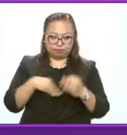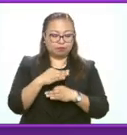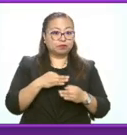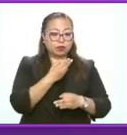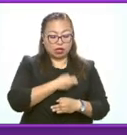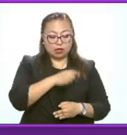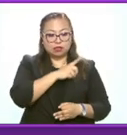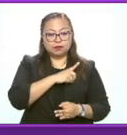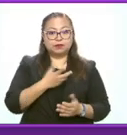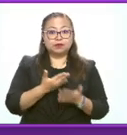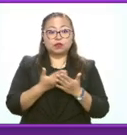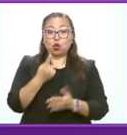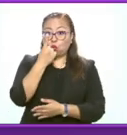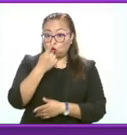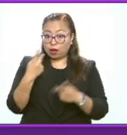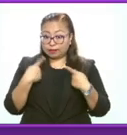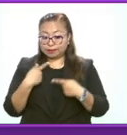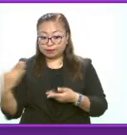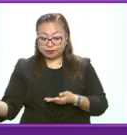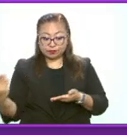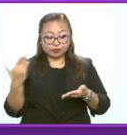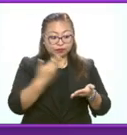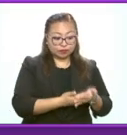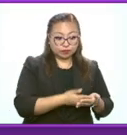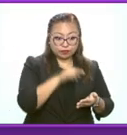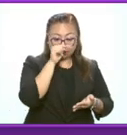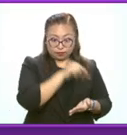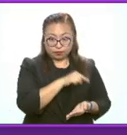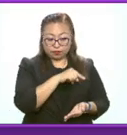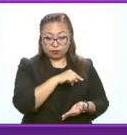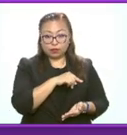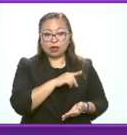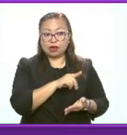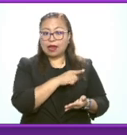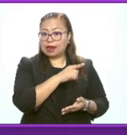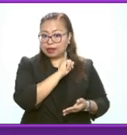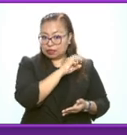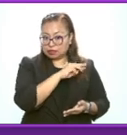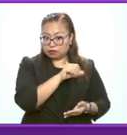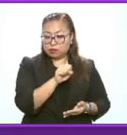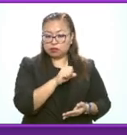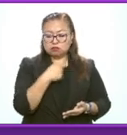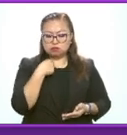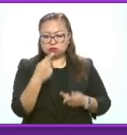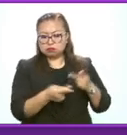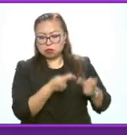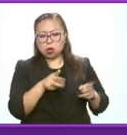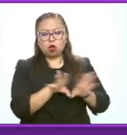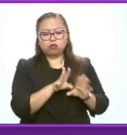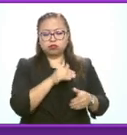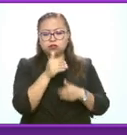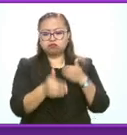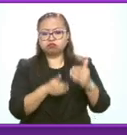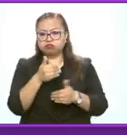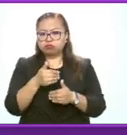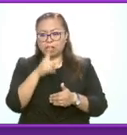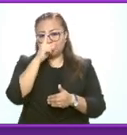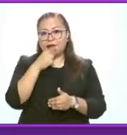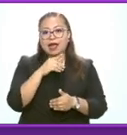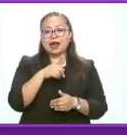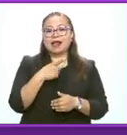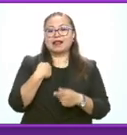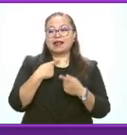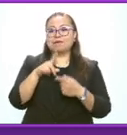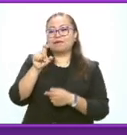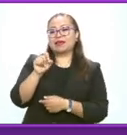una persona acudió al sujeto obligado para preguntarle el estatus del proceso de basificación de 23